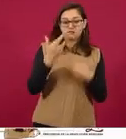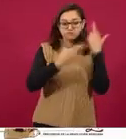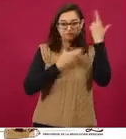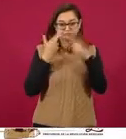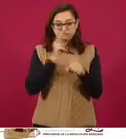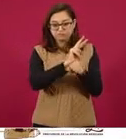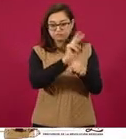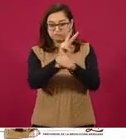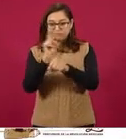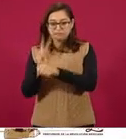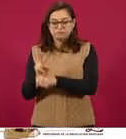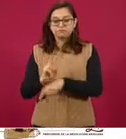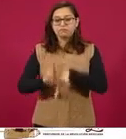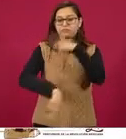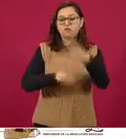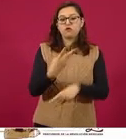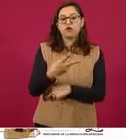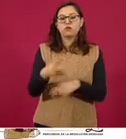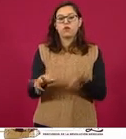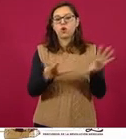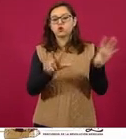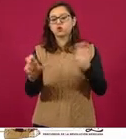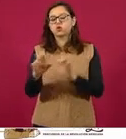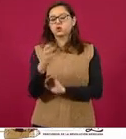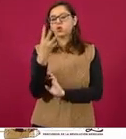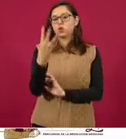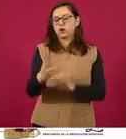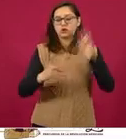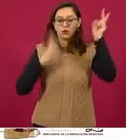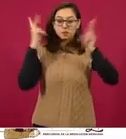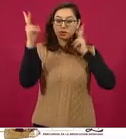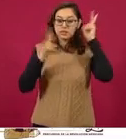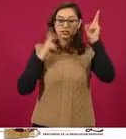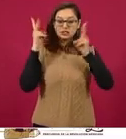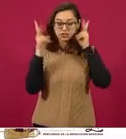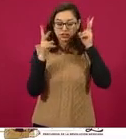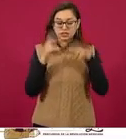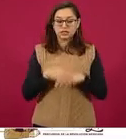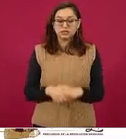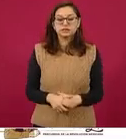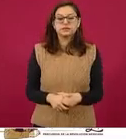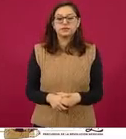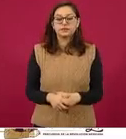realizamos 804 visitas y o verificaciones, de las cuales